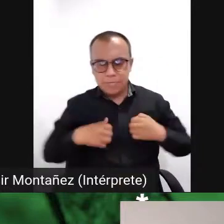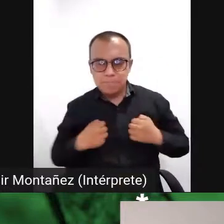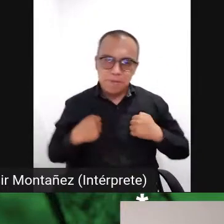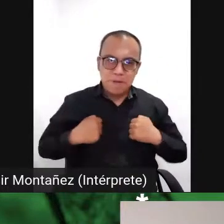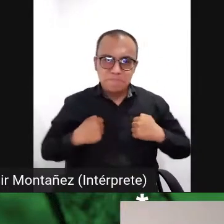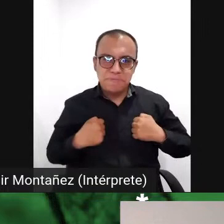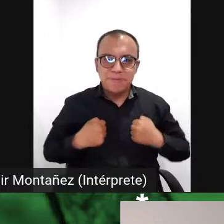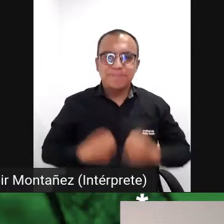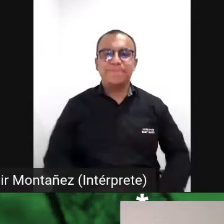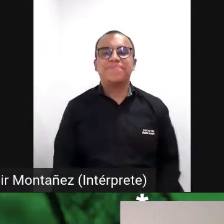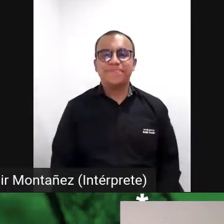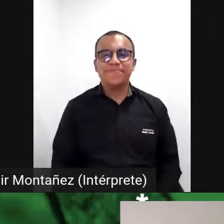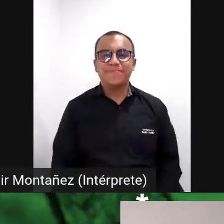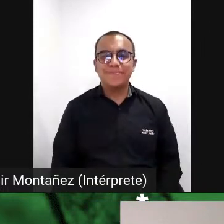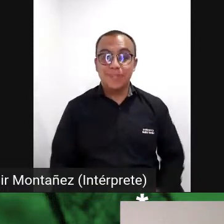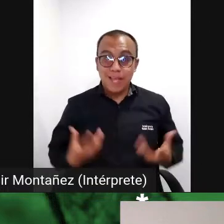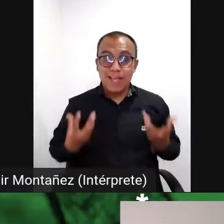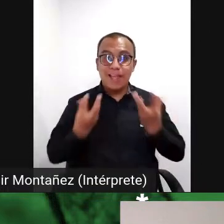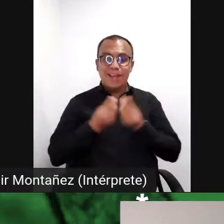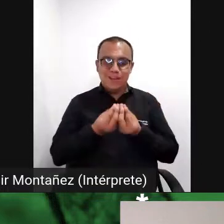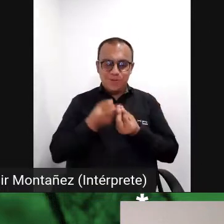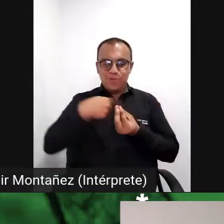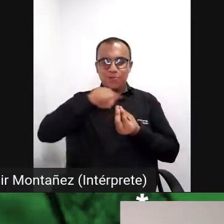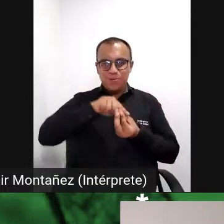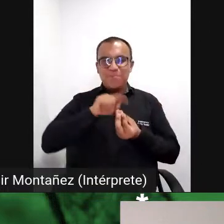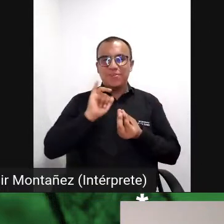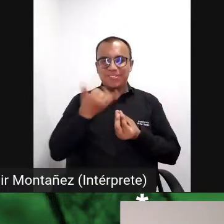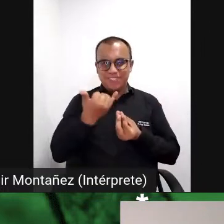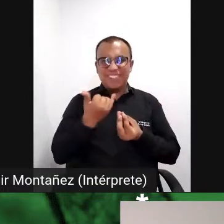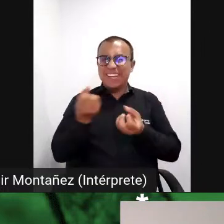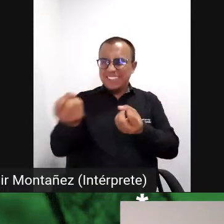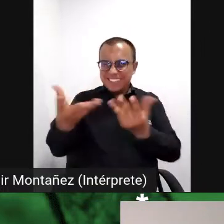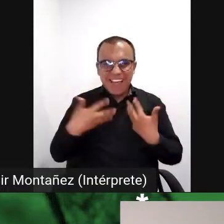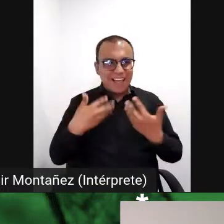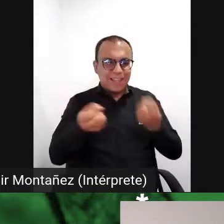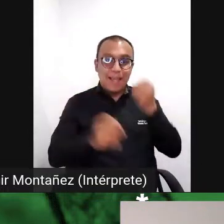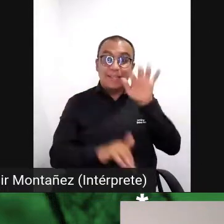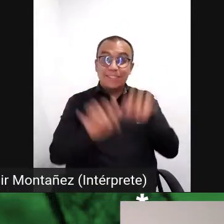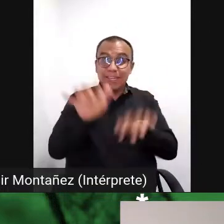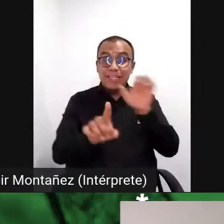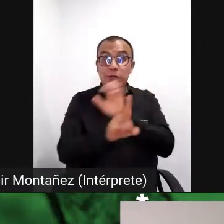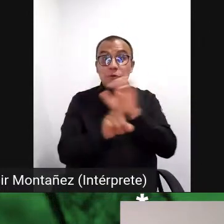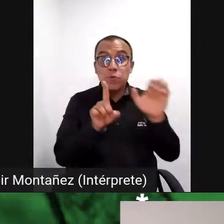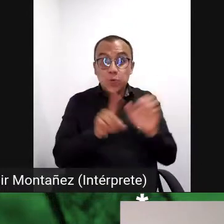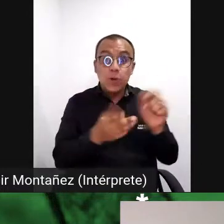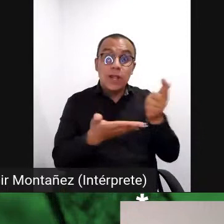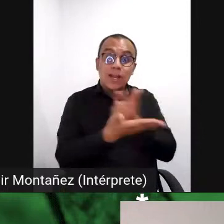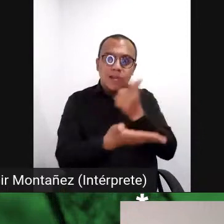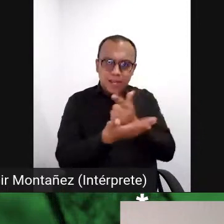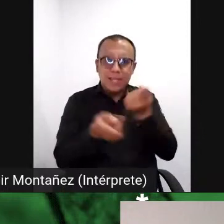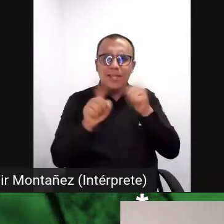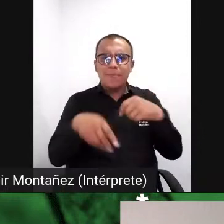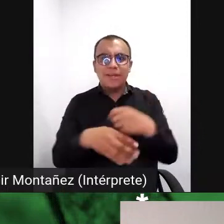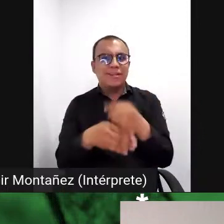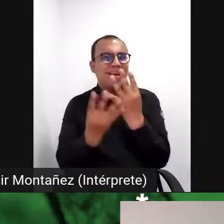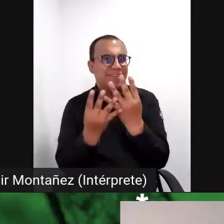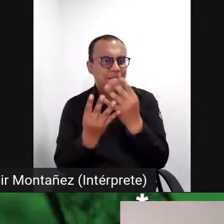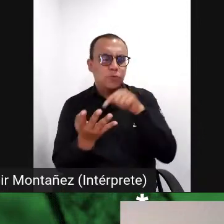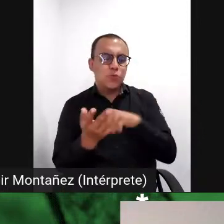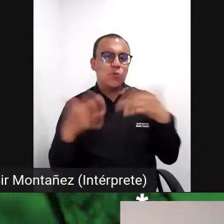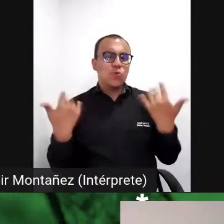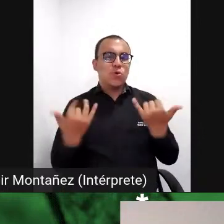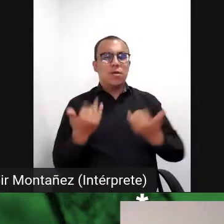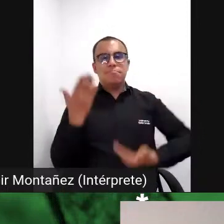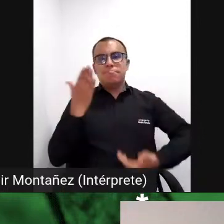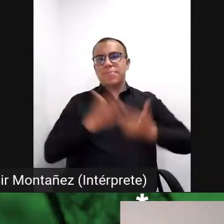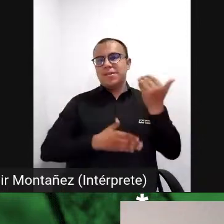Sí, Juan Pablo, nosotros desde el grupo hemos recibido donaciones de parte de la Secretaría de Cultura, tanto de los libros como de las fichas, y estamos pensando,